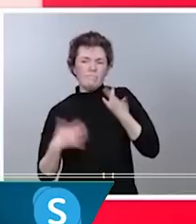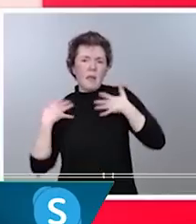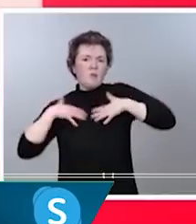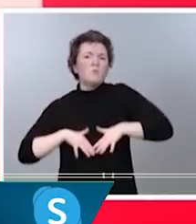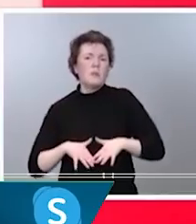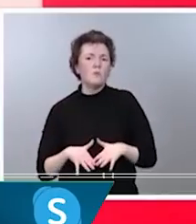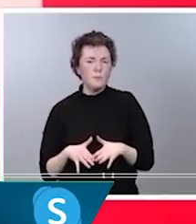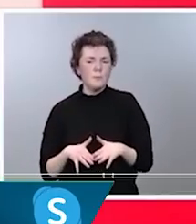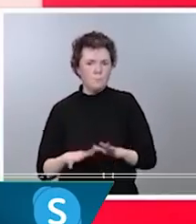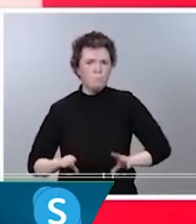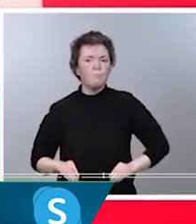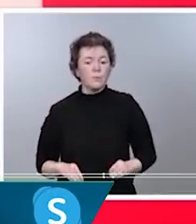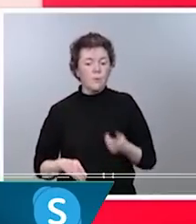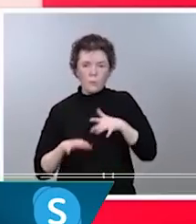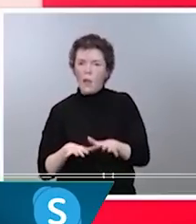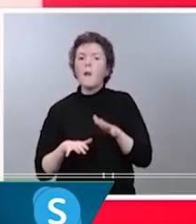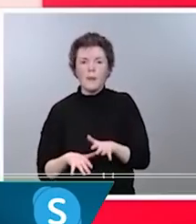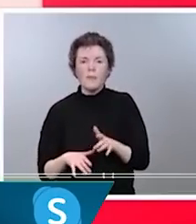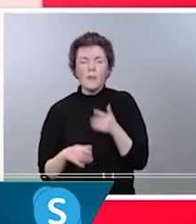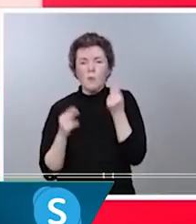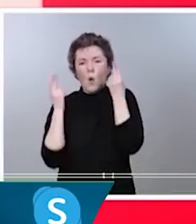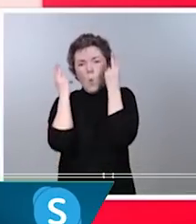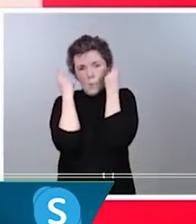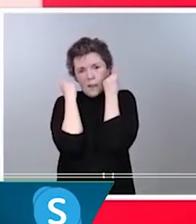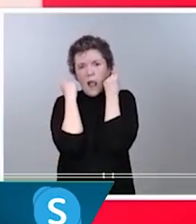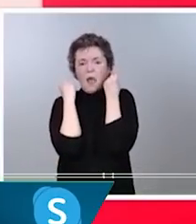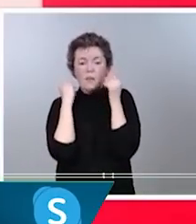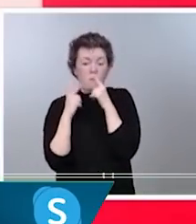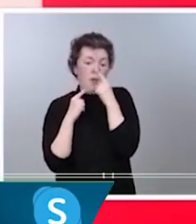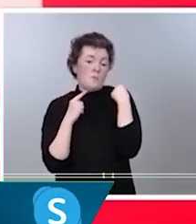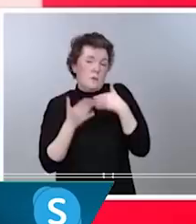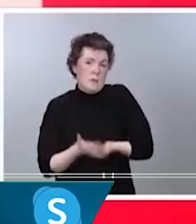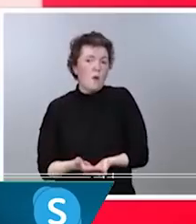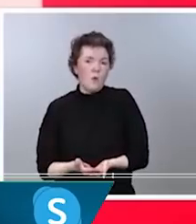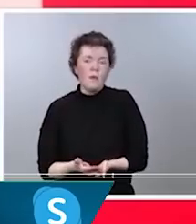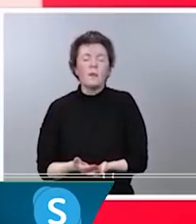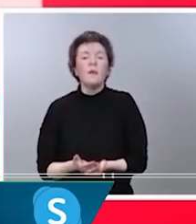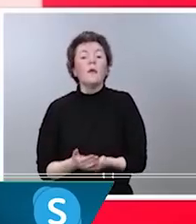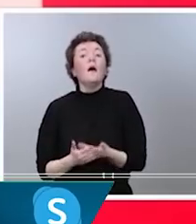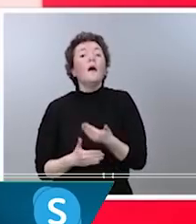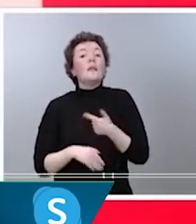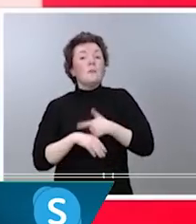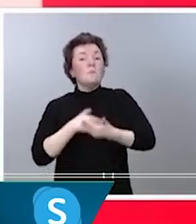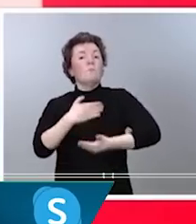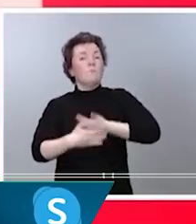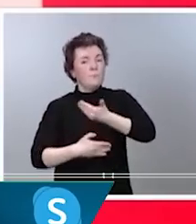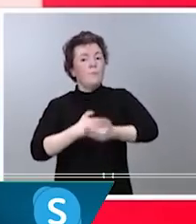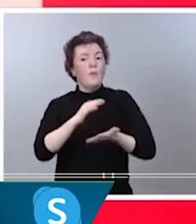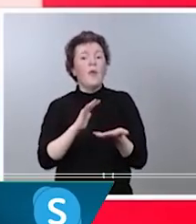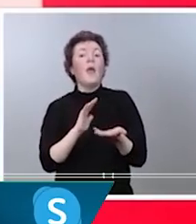primero de ellos es que vemos cómo hay una supeditación de la justicia al poder ejecutivo. Eso en un Estado de Derecho es realmente